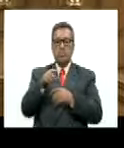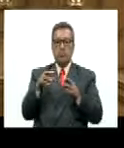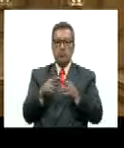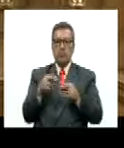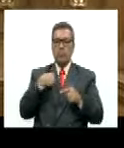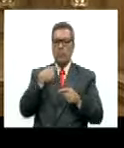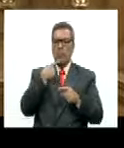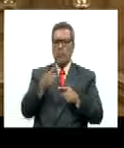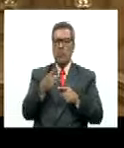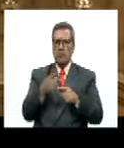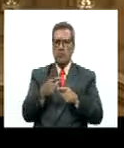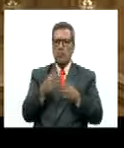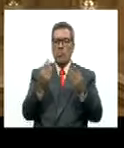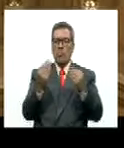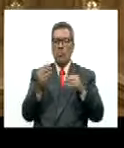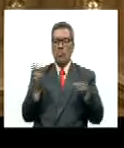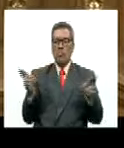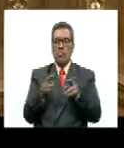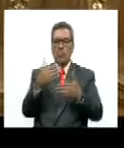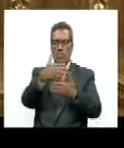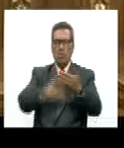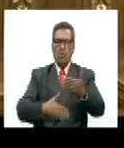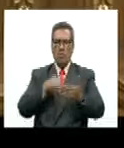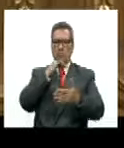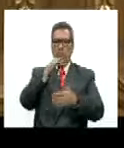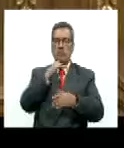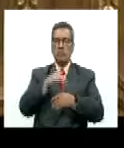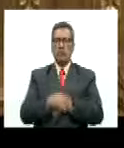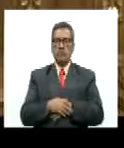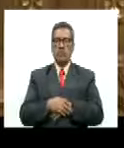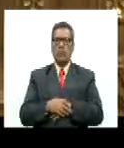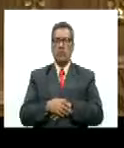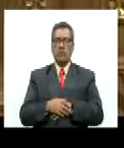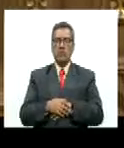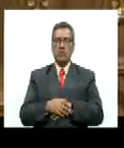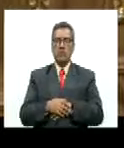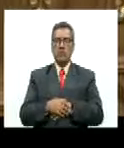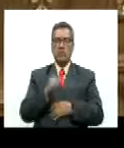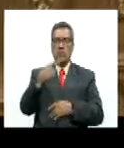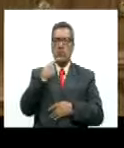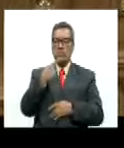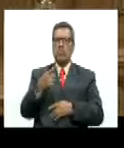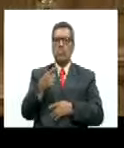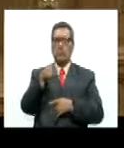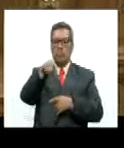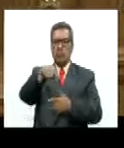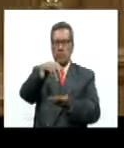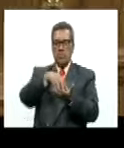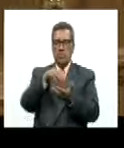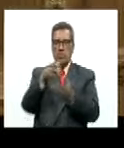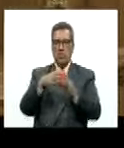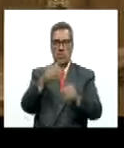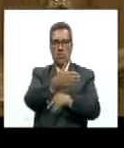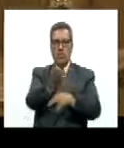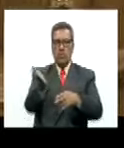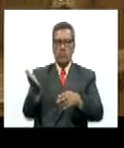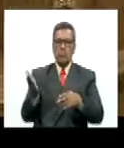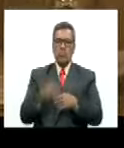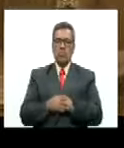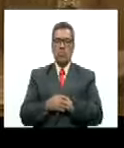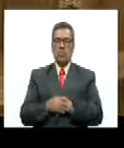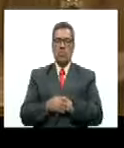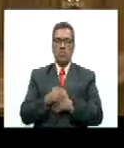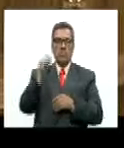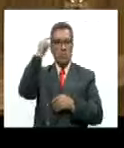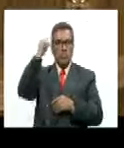como le decía, este muy breve informe es para señalar ante la Cámara que